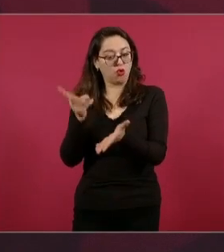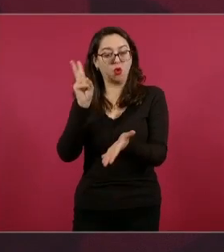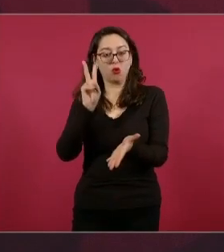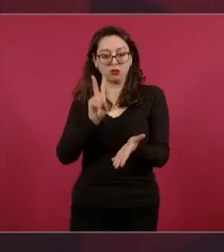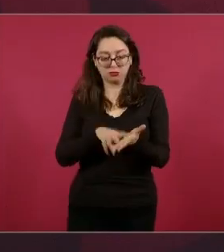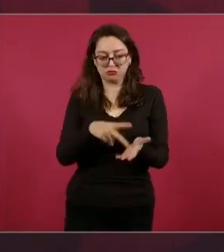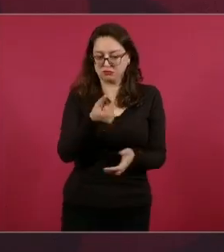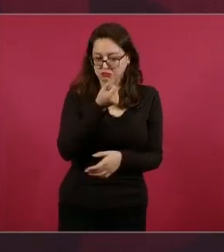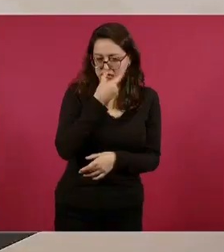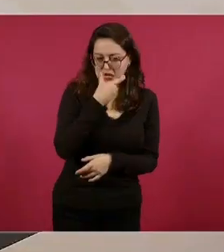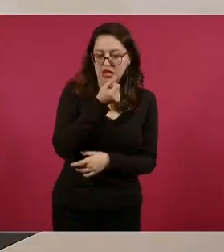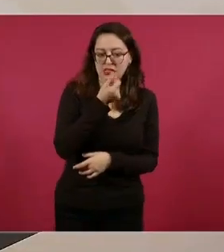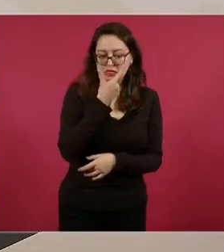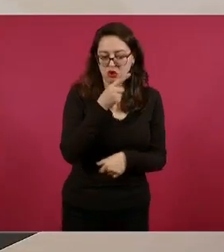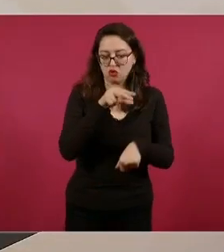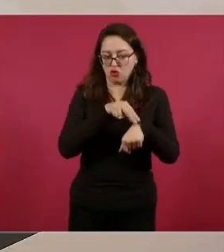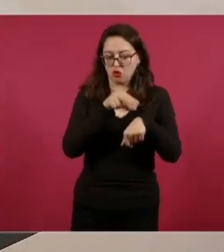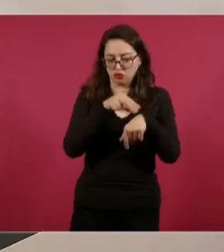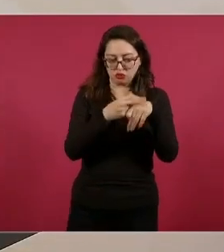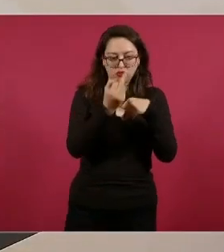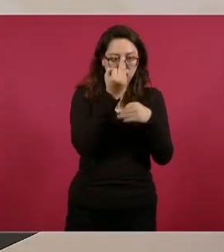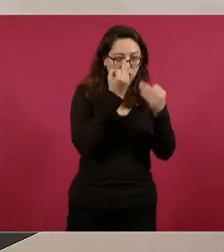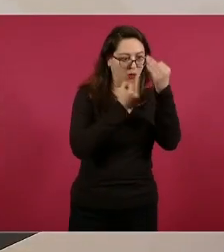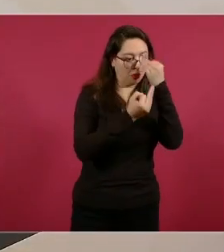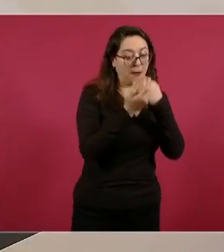ayuda mucho el